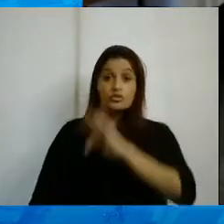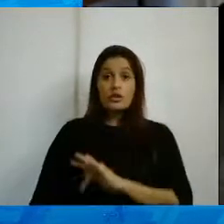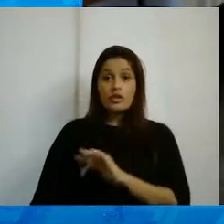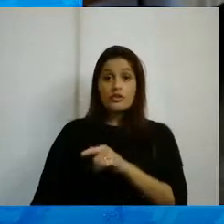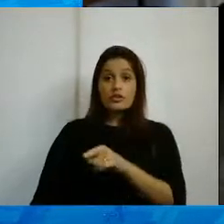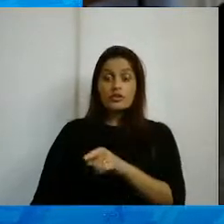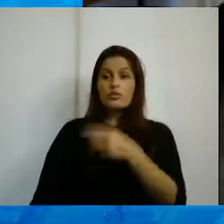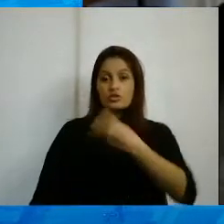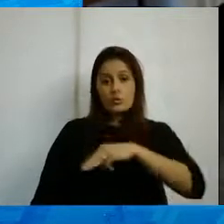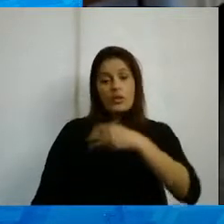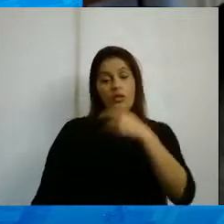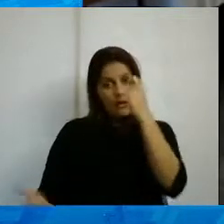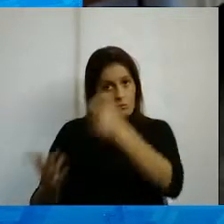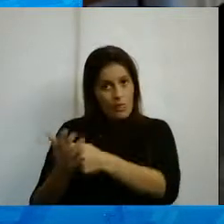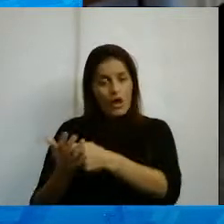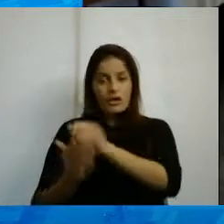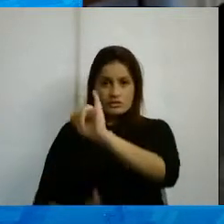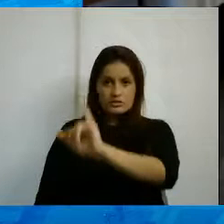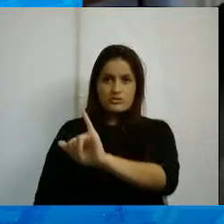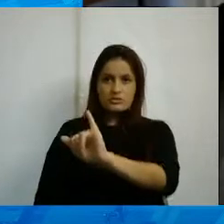porque eso es un requerimiento